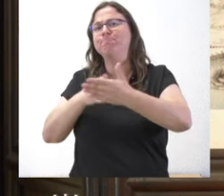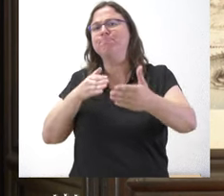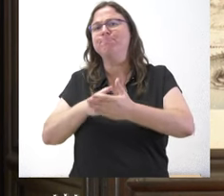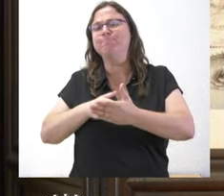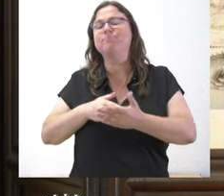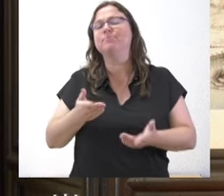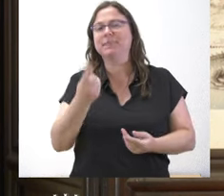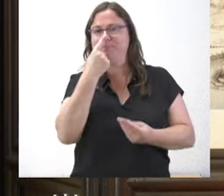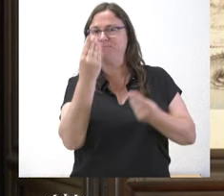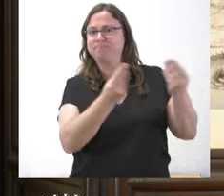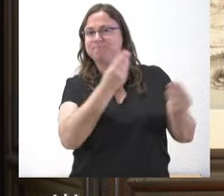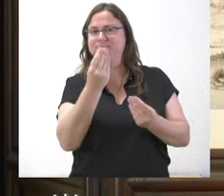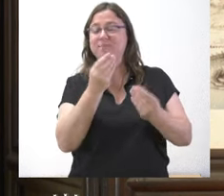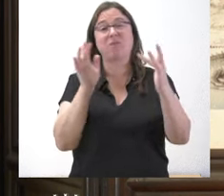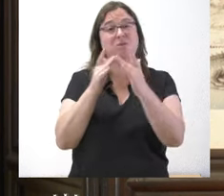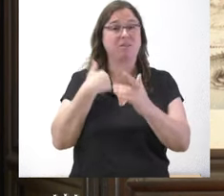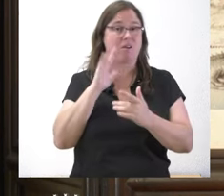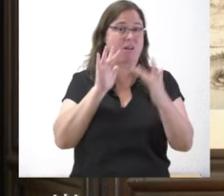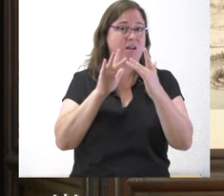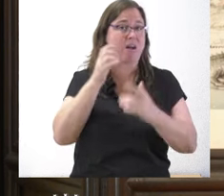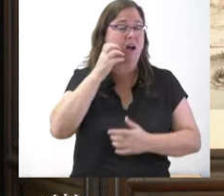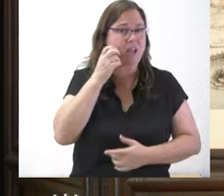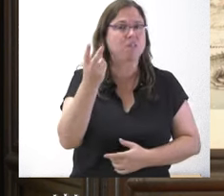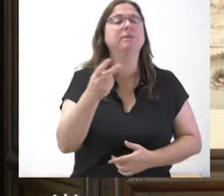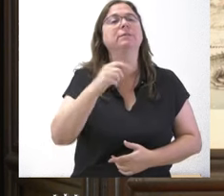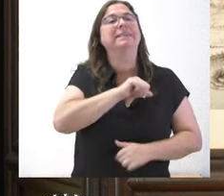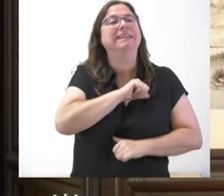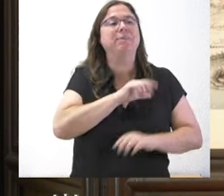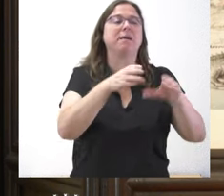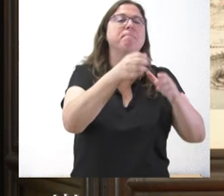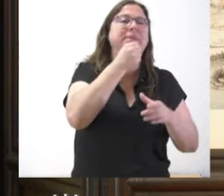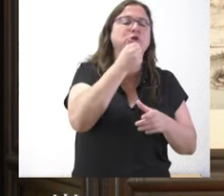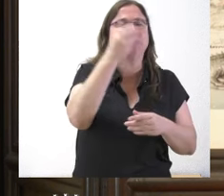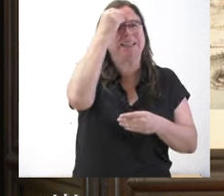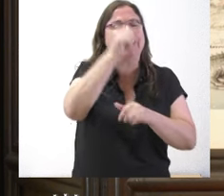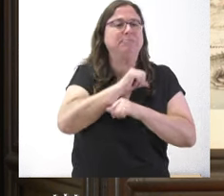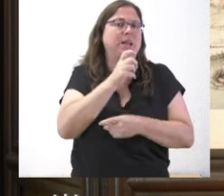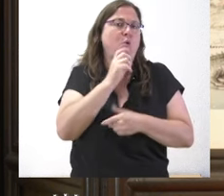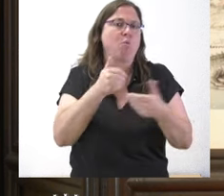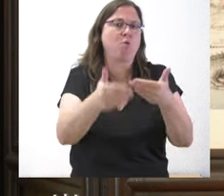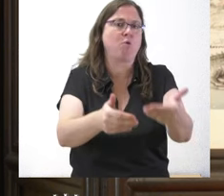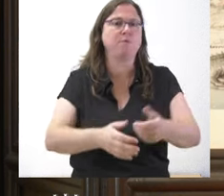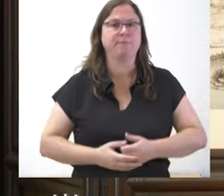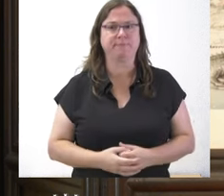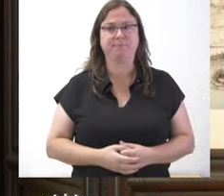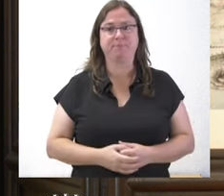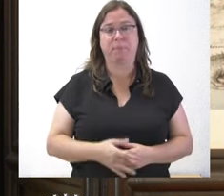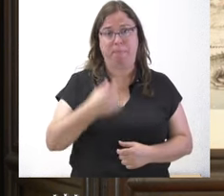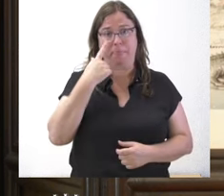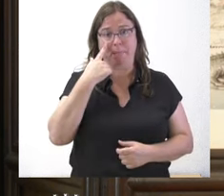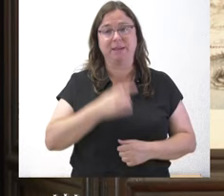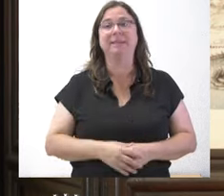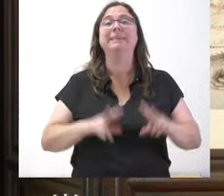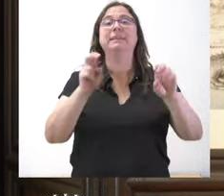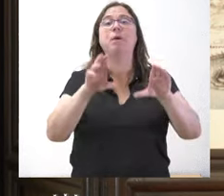percibido no en ese contacto que ha mantenido y sobre todo que espera del psoe también gracias mire respecto